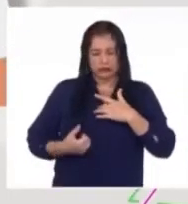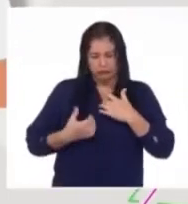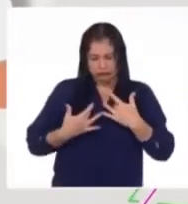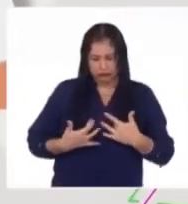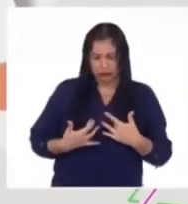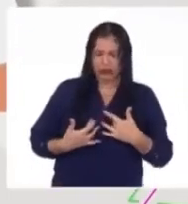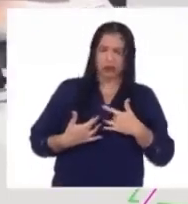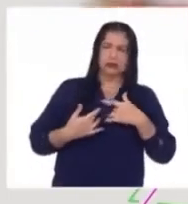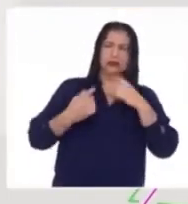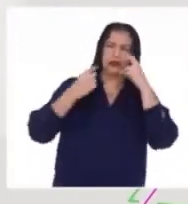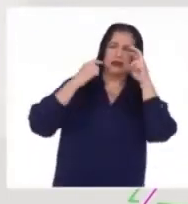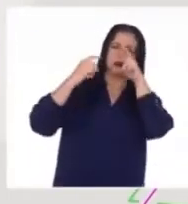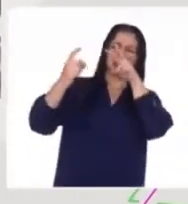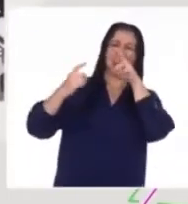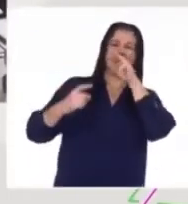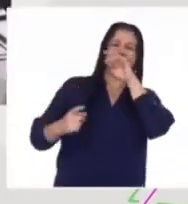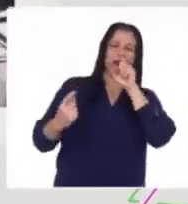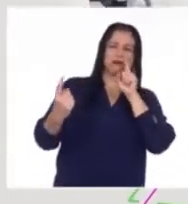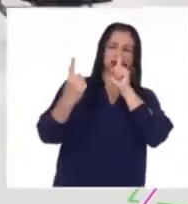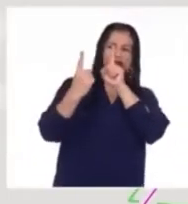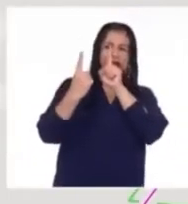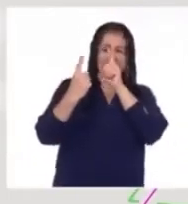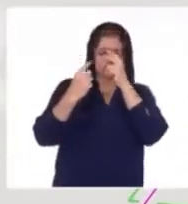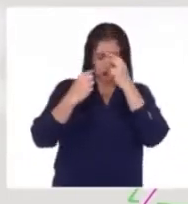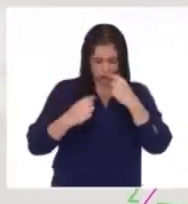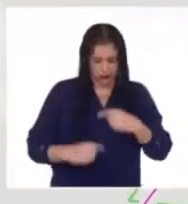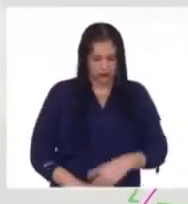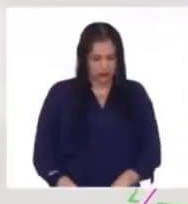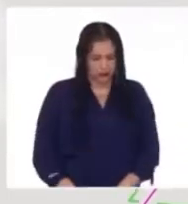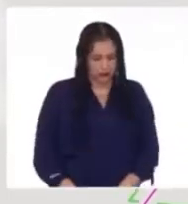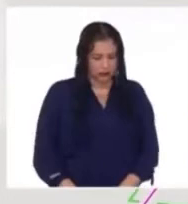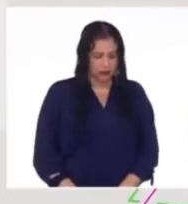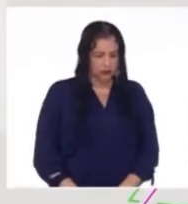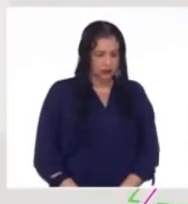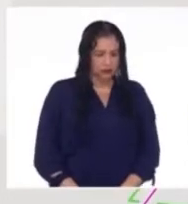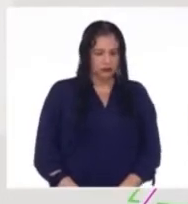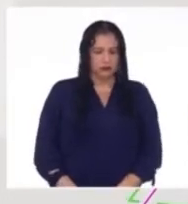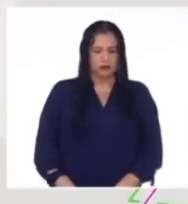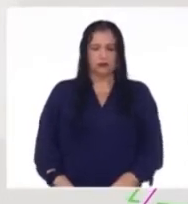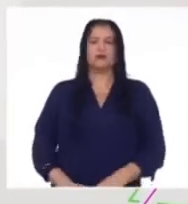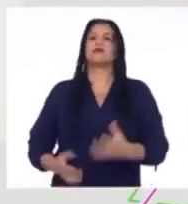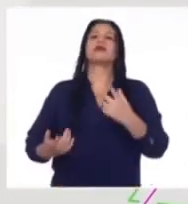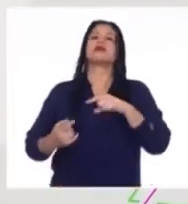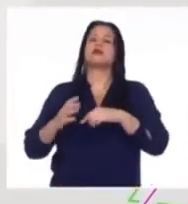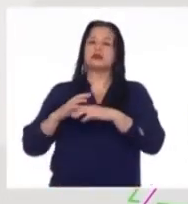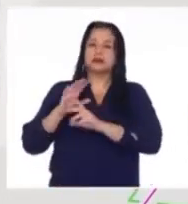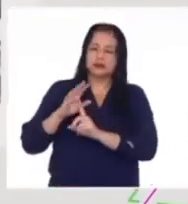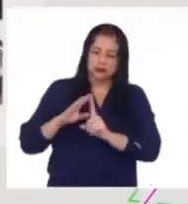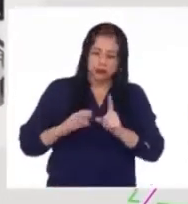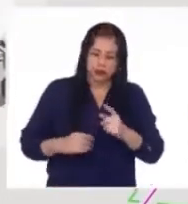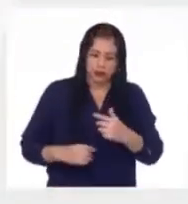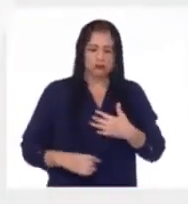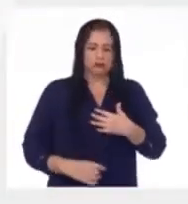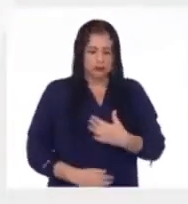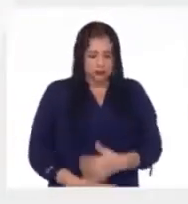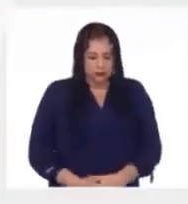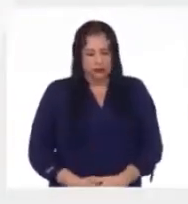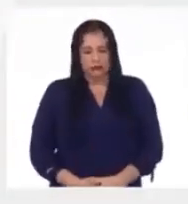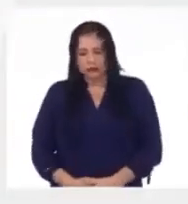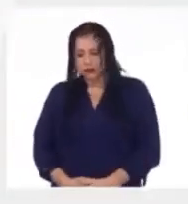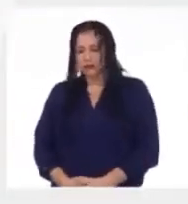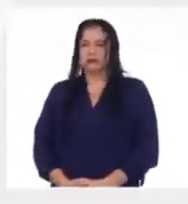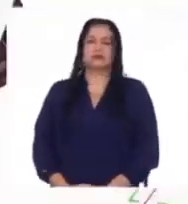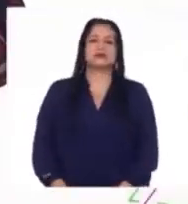Miró a Miguel de lejos y miró al suelo. Luego se fue con ellos en silencio.